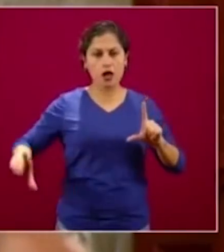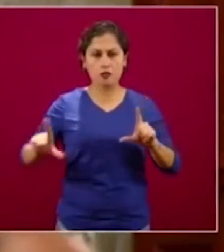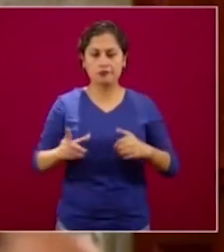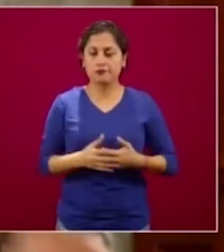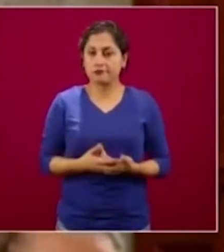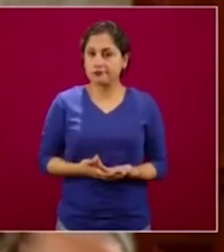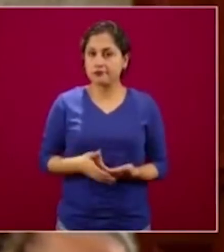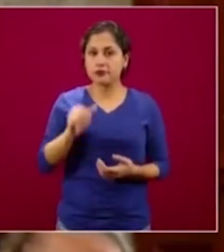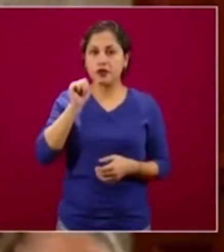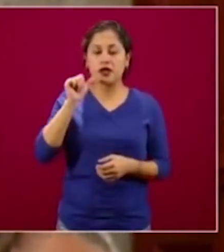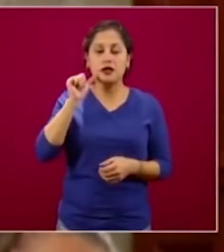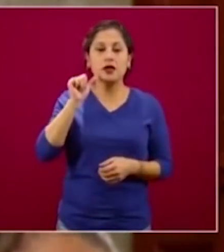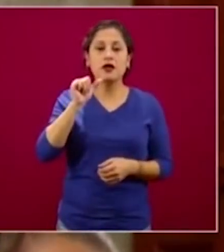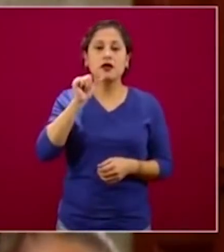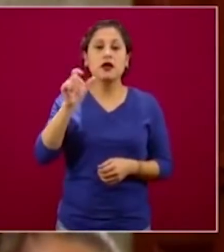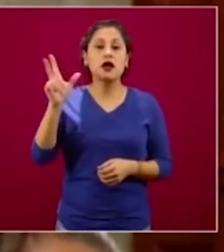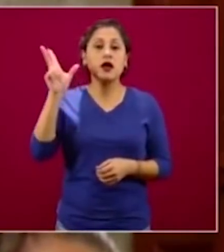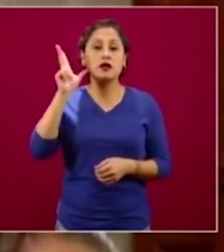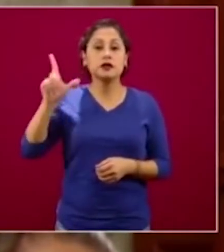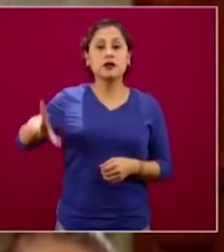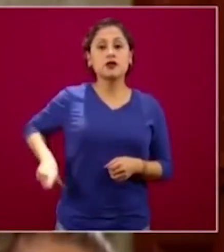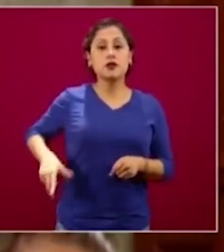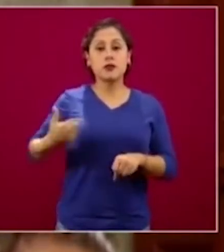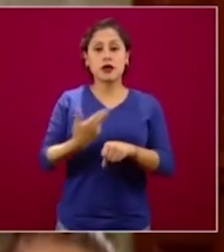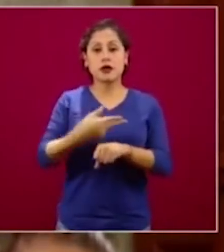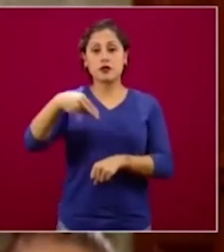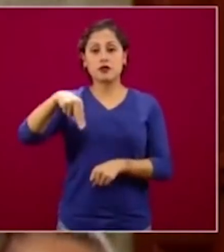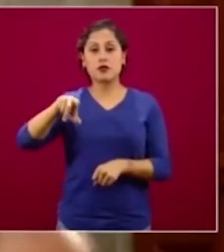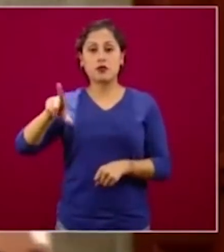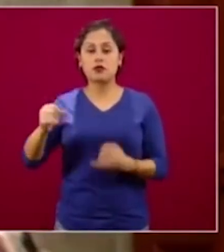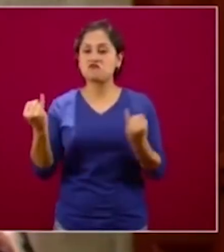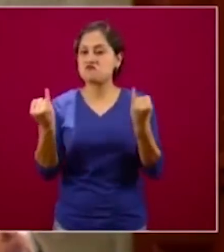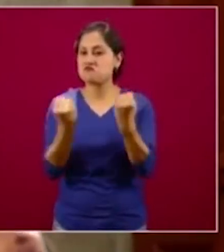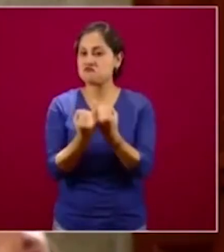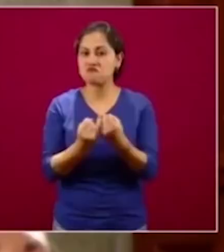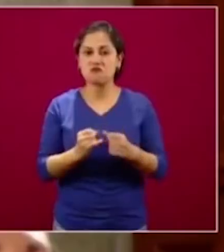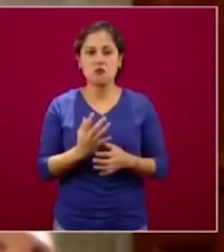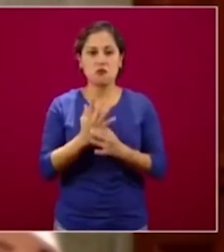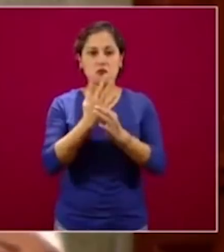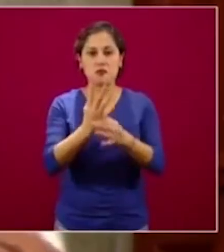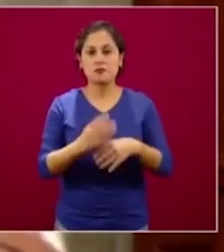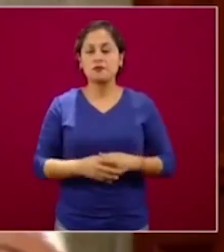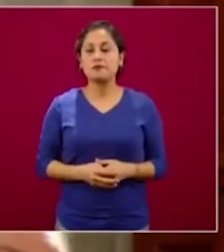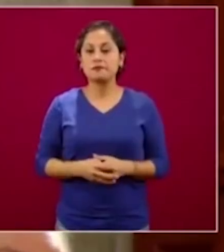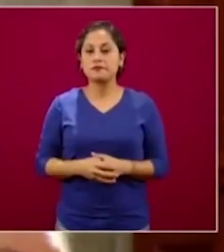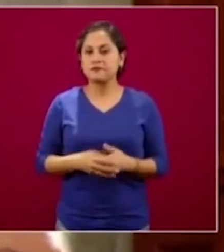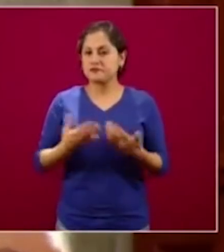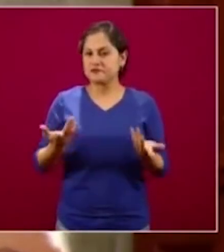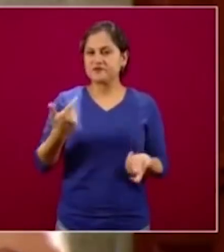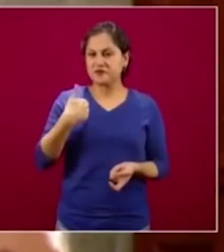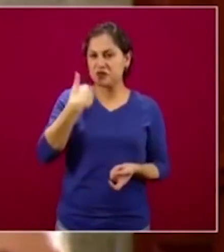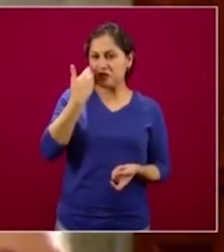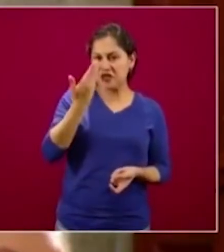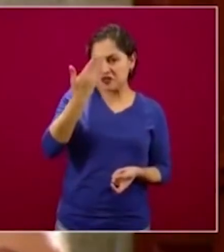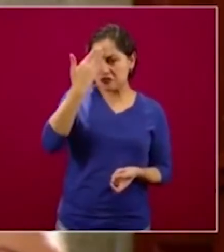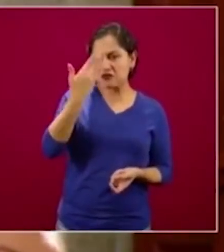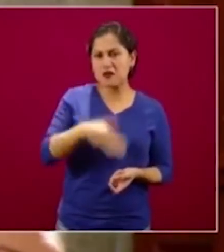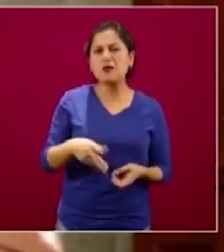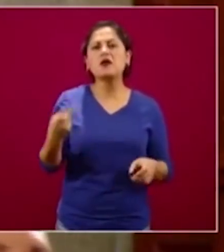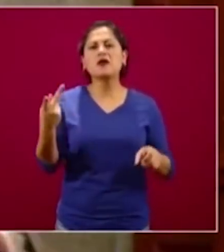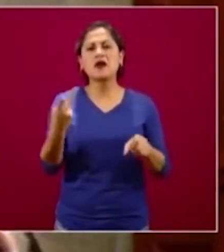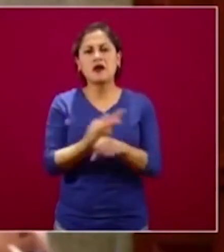Ayer, antier, también el gobernador de Nuevo León dijo exactamente lo mismo. Entonces, me gustaría saber qué está